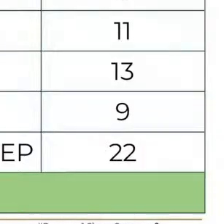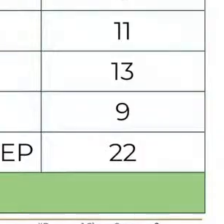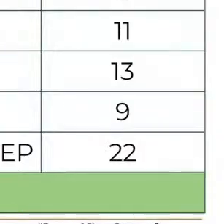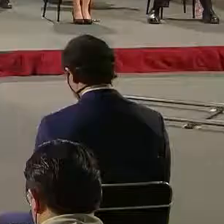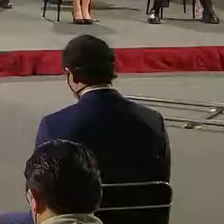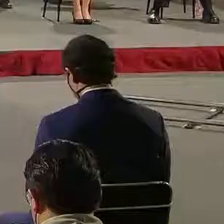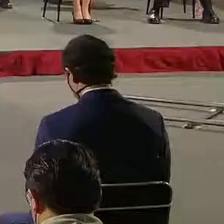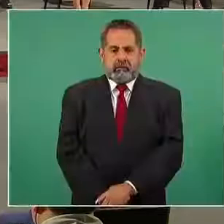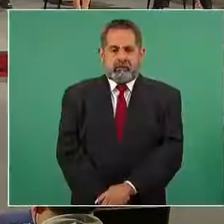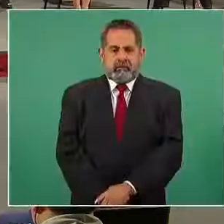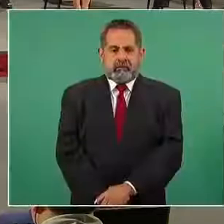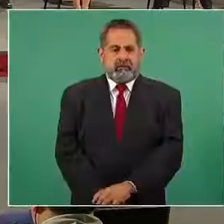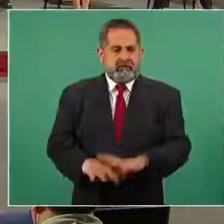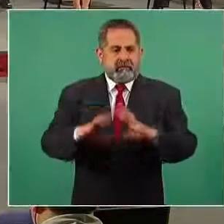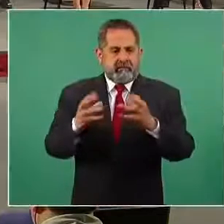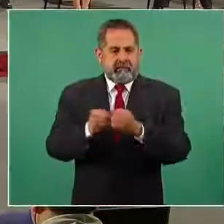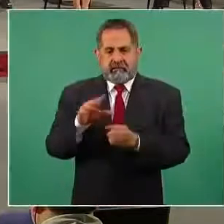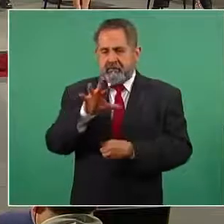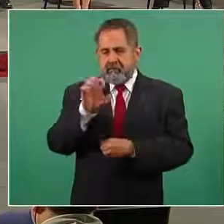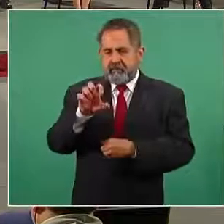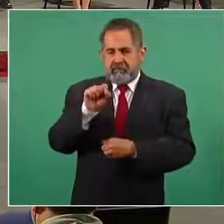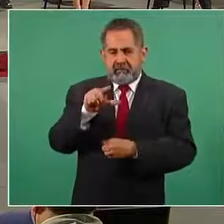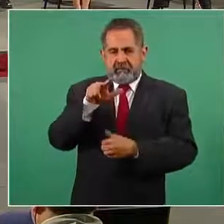102.525 dando un total de